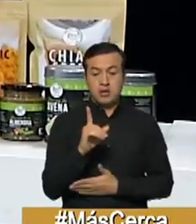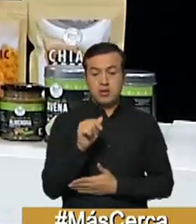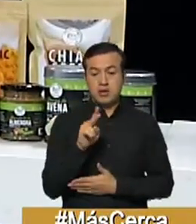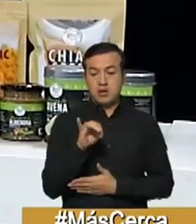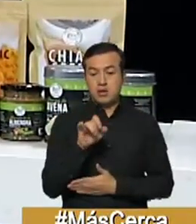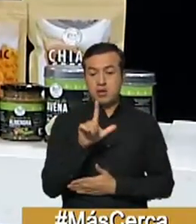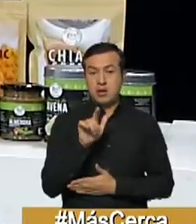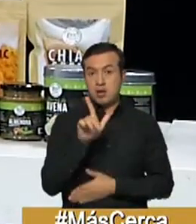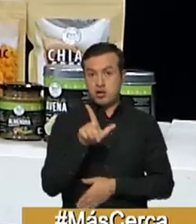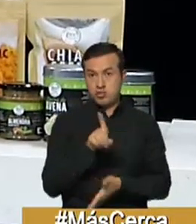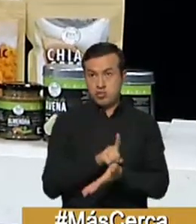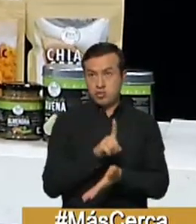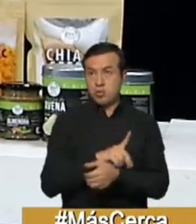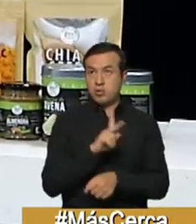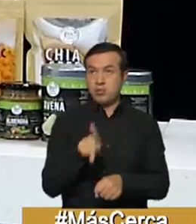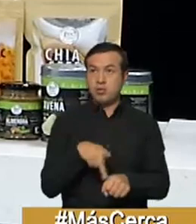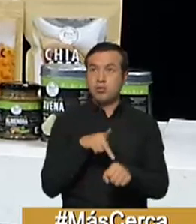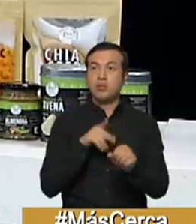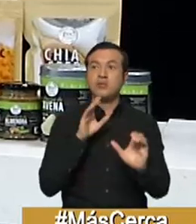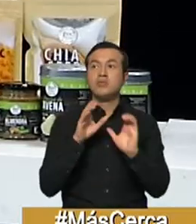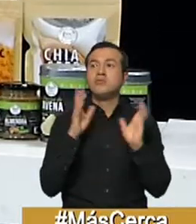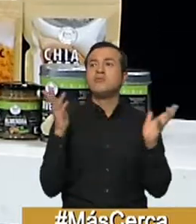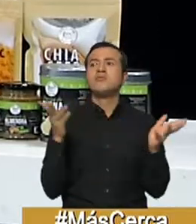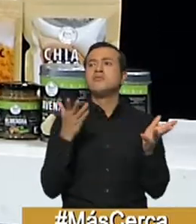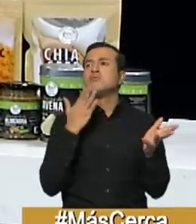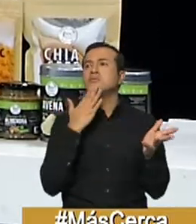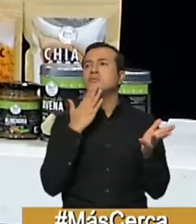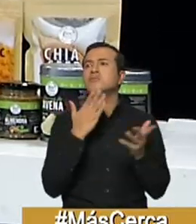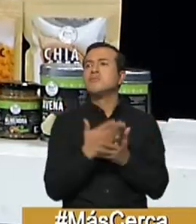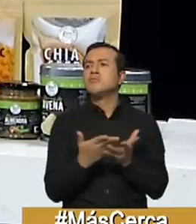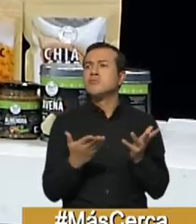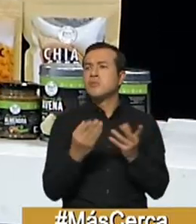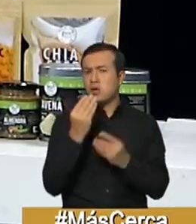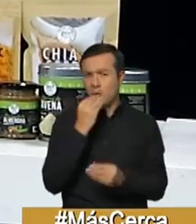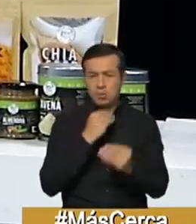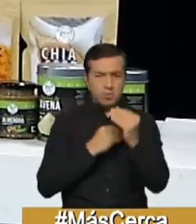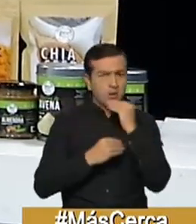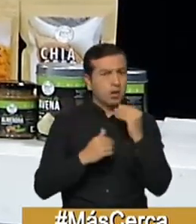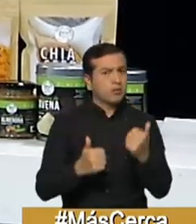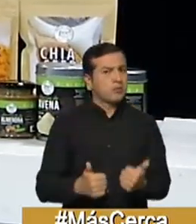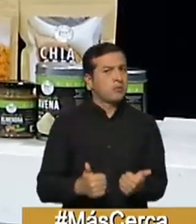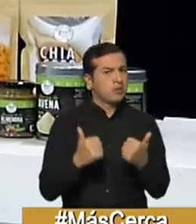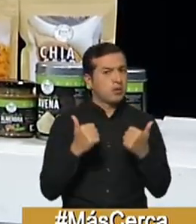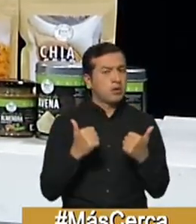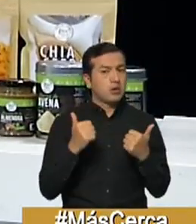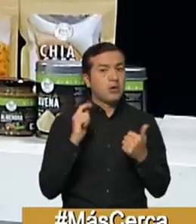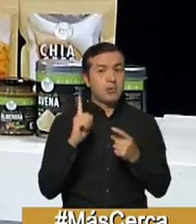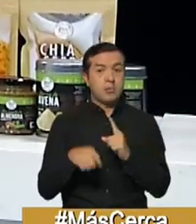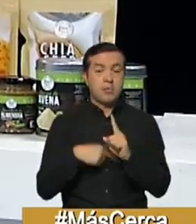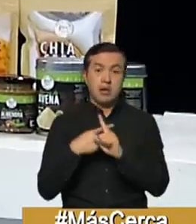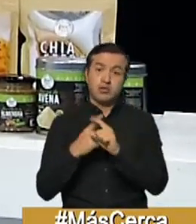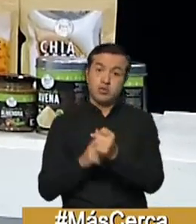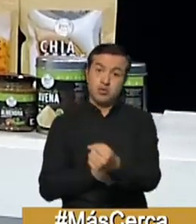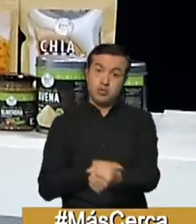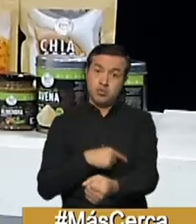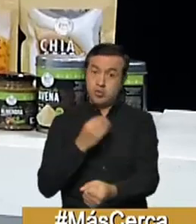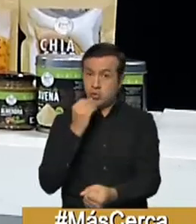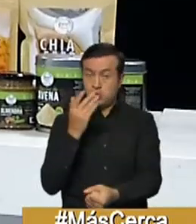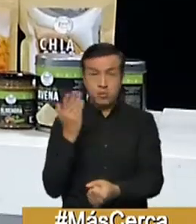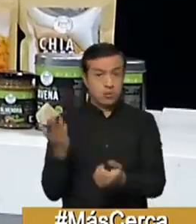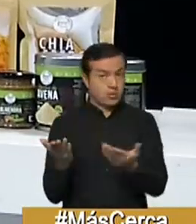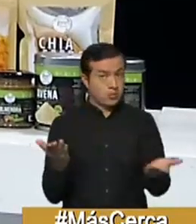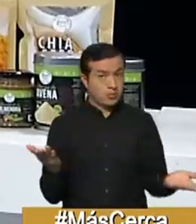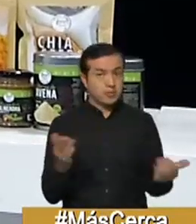es nutricionista, y nos va a comentar un poco de qué se trata, cómo podemos alimentarnos bien sin dejar nuestras tradiciones atrás. Claro.